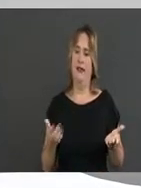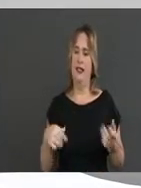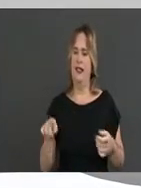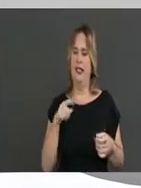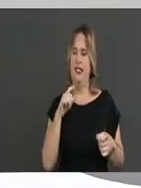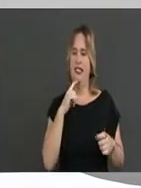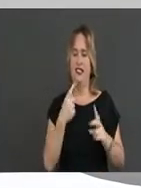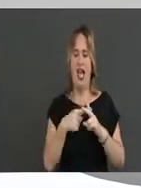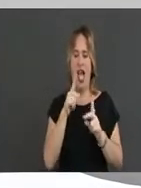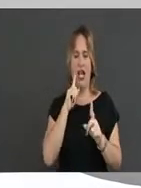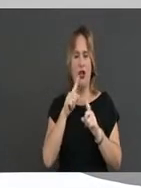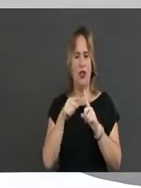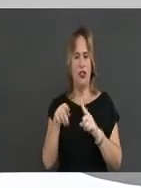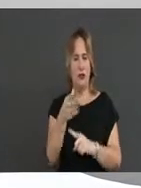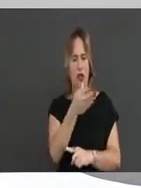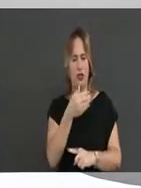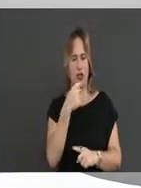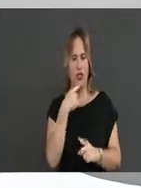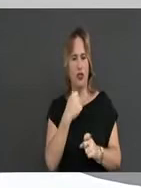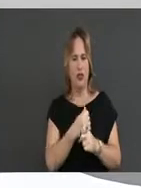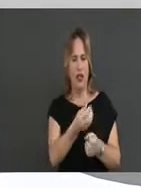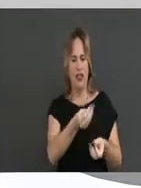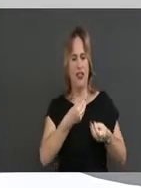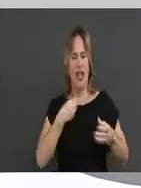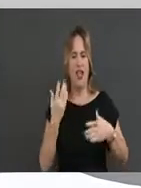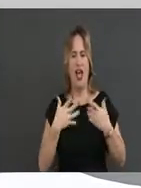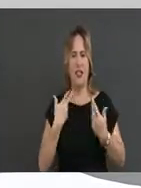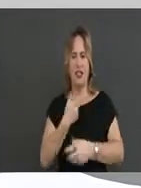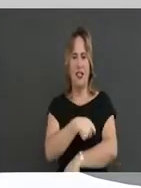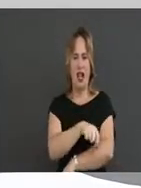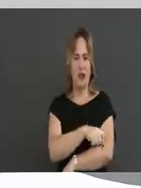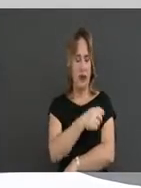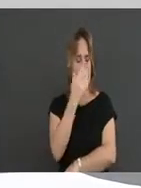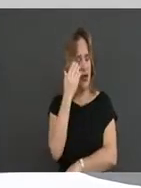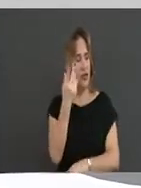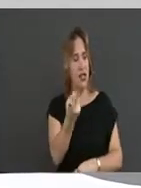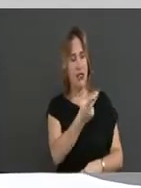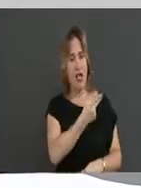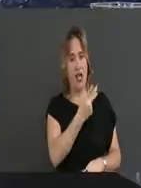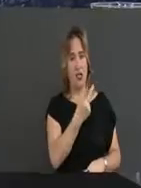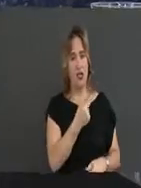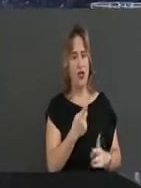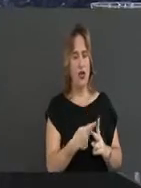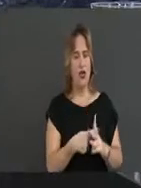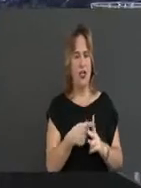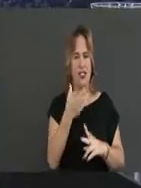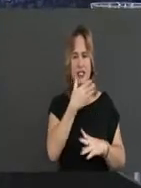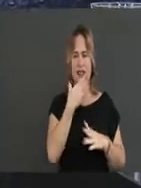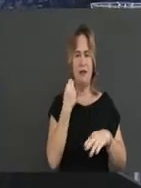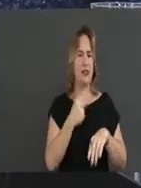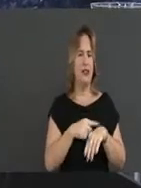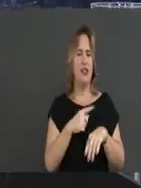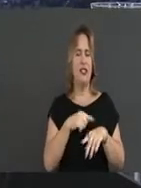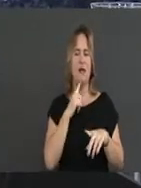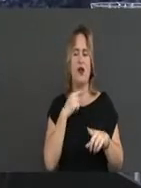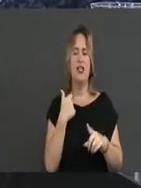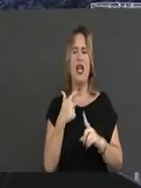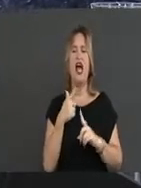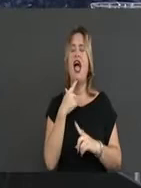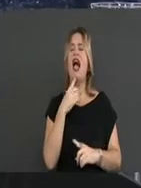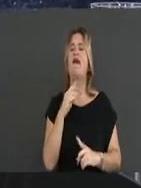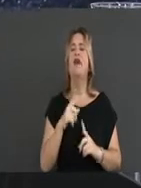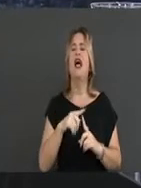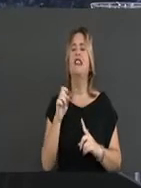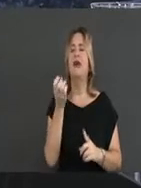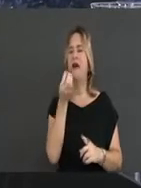el objetivo del trabajo de ustedes es generar satisfacción al pueblo. Así que gracias a ambos, y sin perder mucho tiempo quiero entrar en el tema